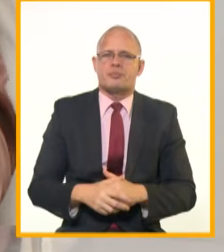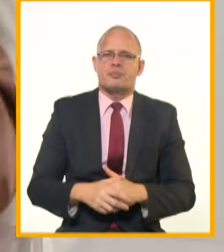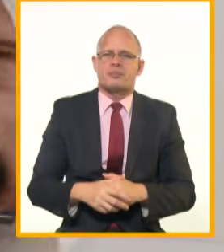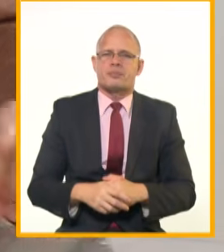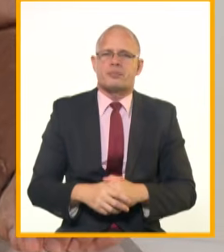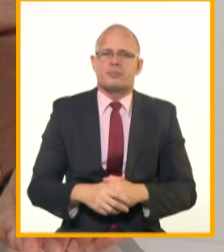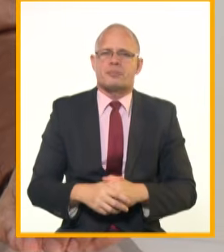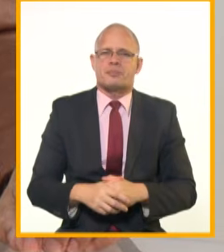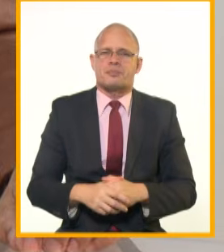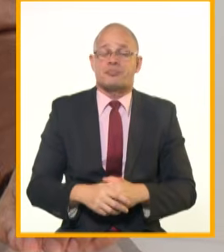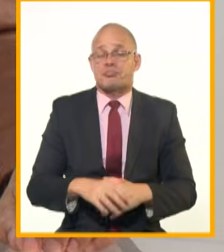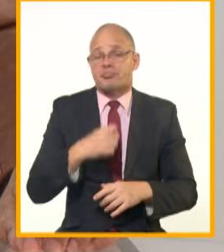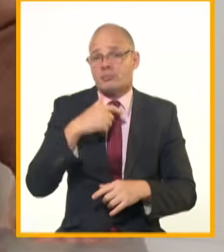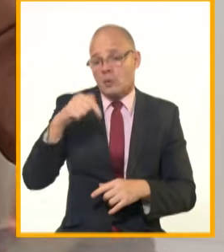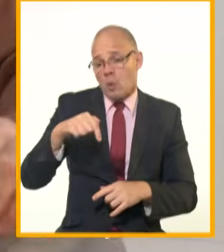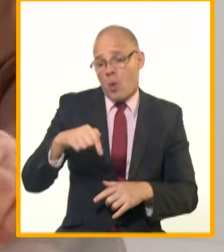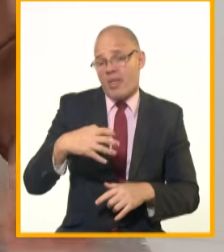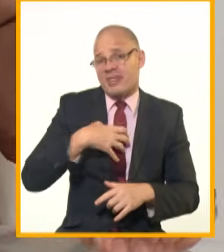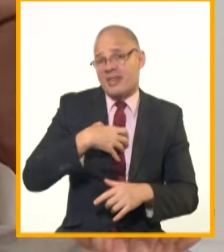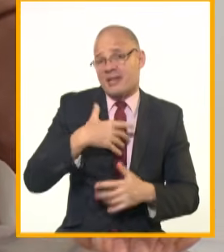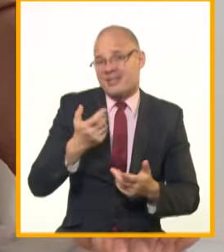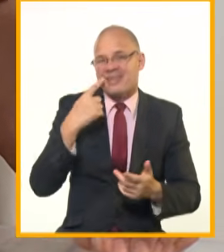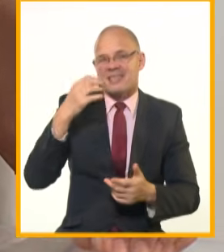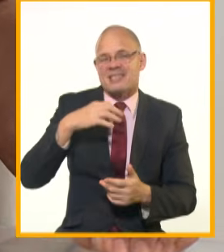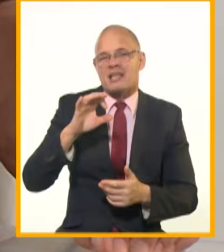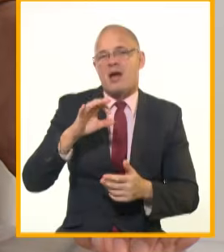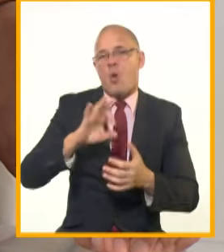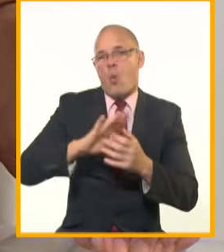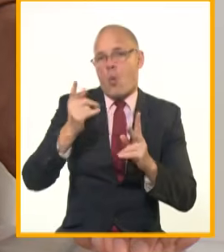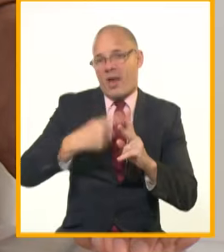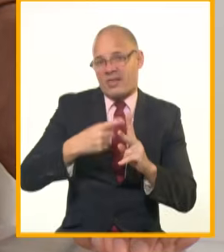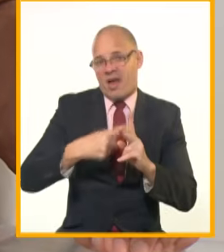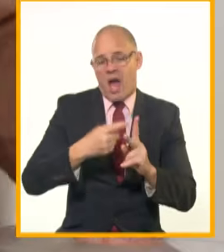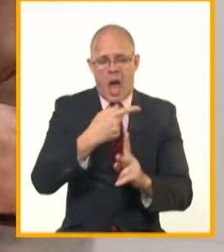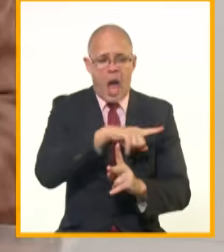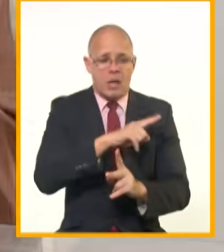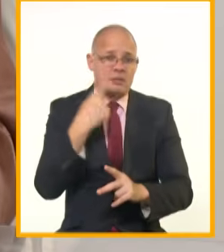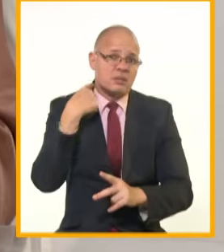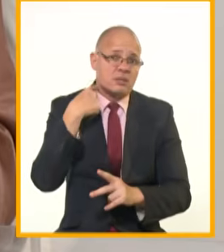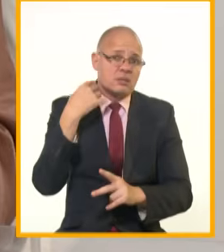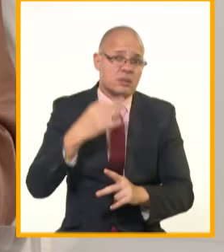Nosotros hoy contamos con el hospital de Guanajay, al cual el año pasado se le hicieron inversiones.